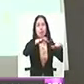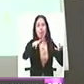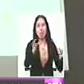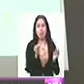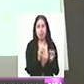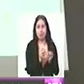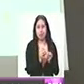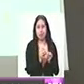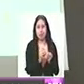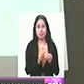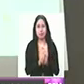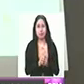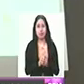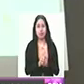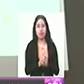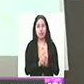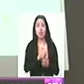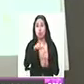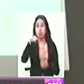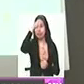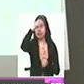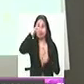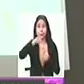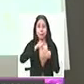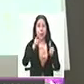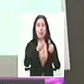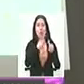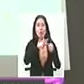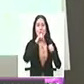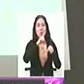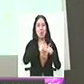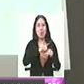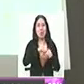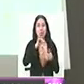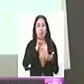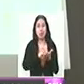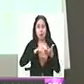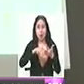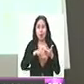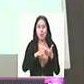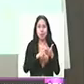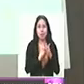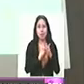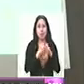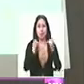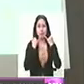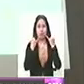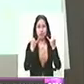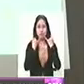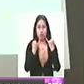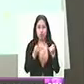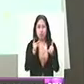COVID-19. Y todos deben recordar los primeros momentos en que se da el informe de